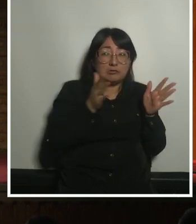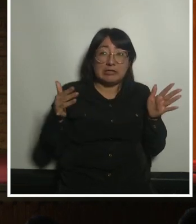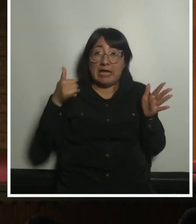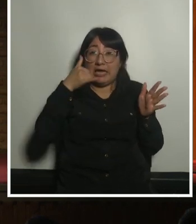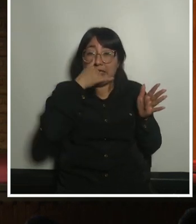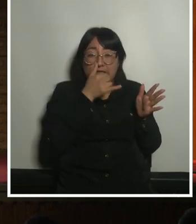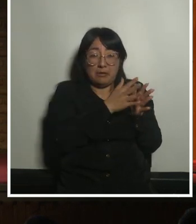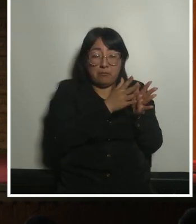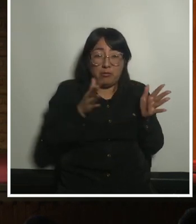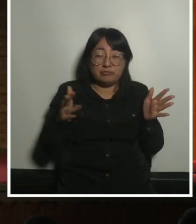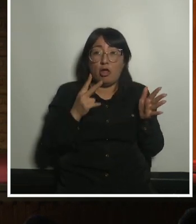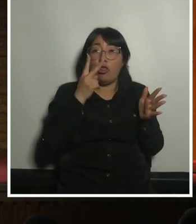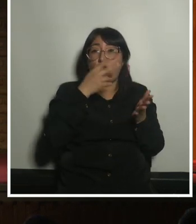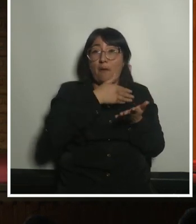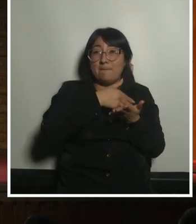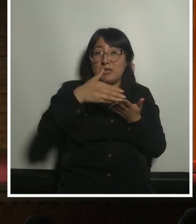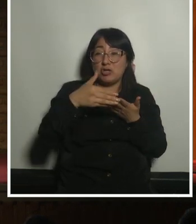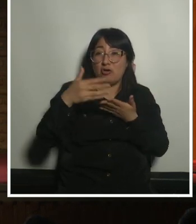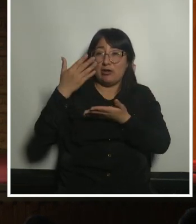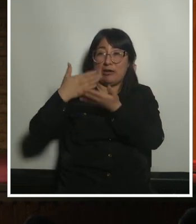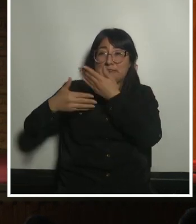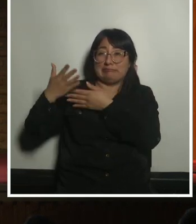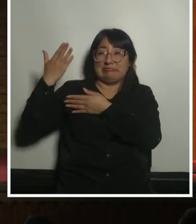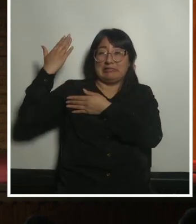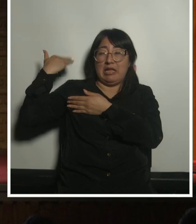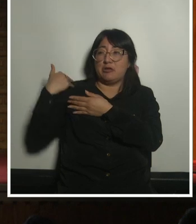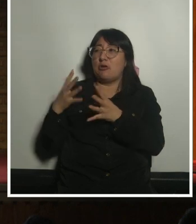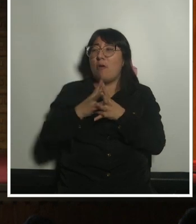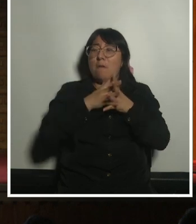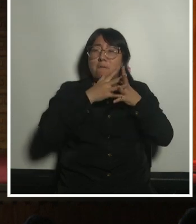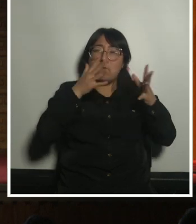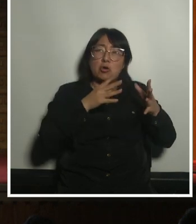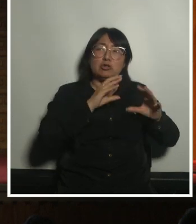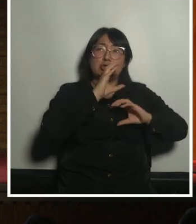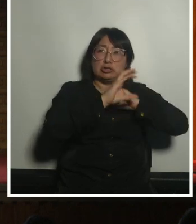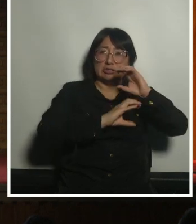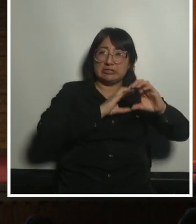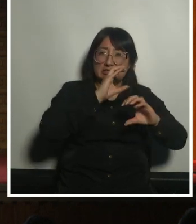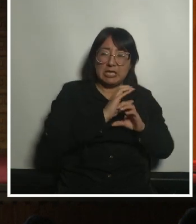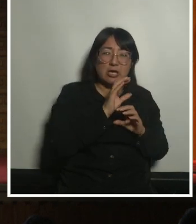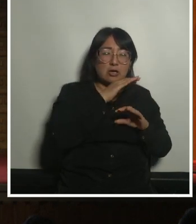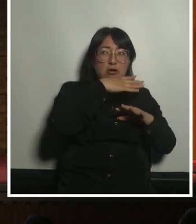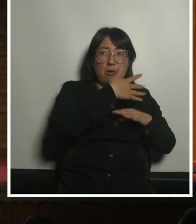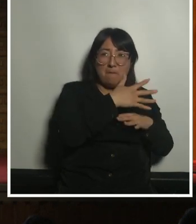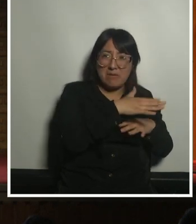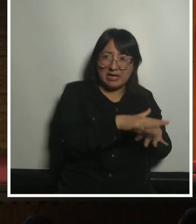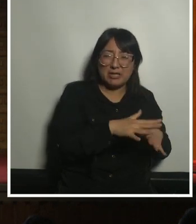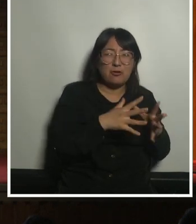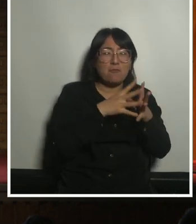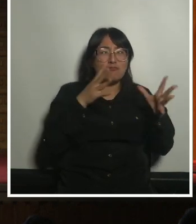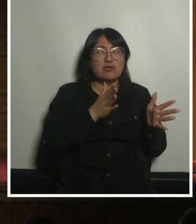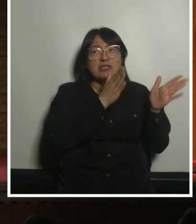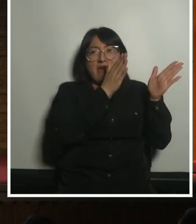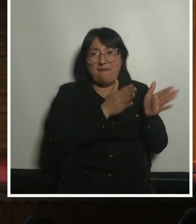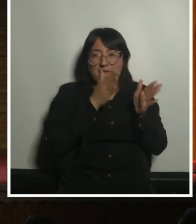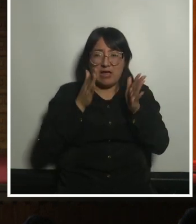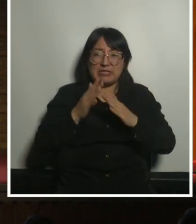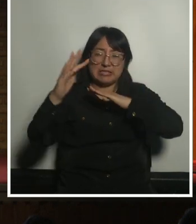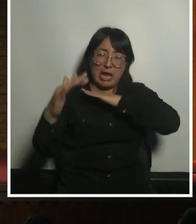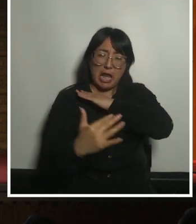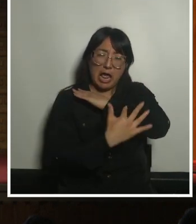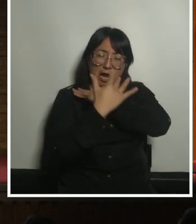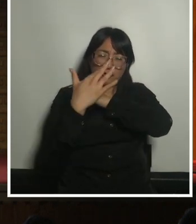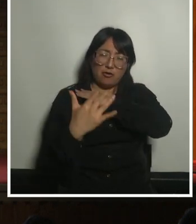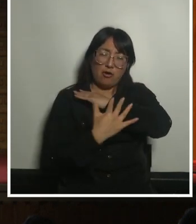años? Bueno, muchos ciclos marinos, muchas transgresiones y regresiones marinas, muchas fases donde la costa trató de